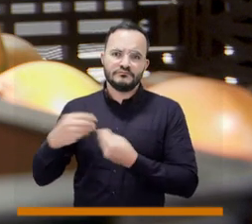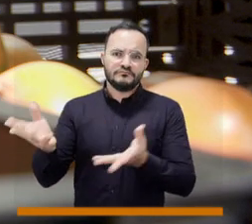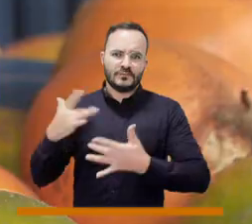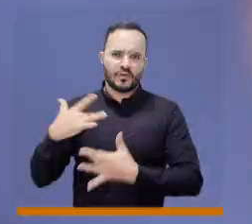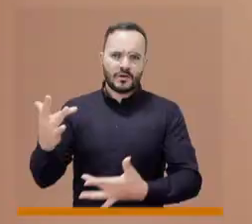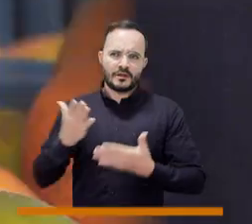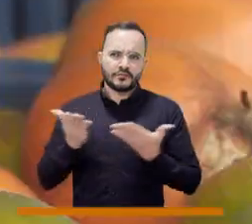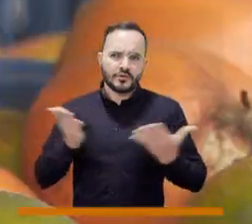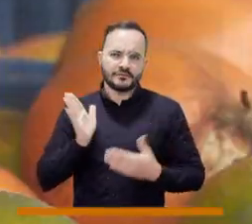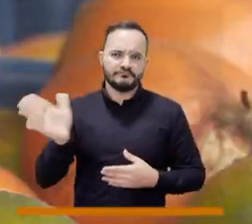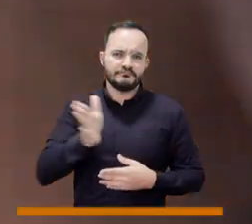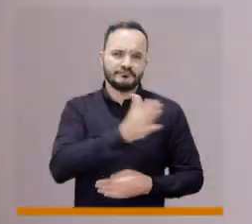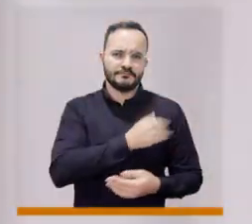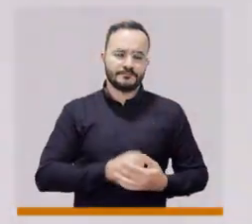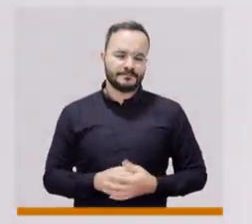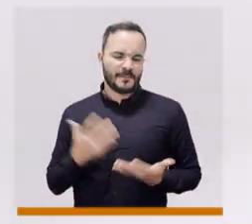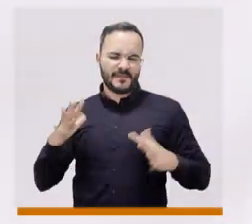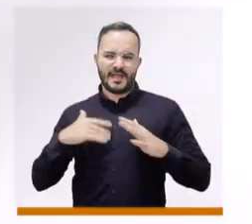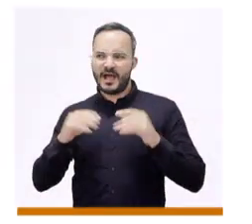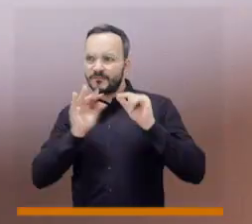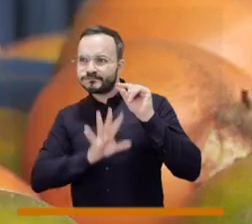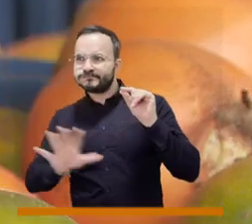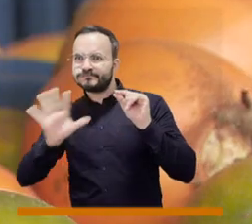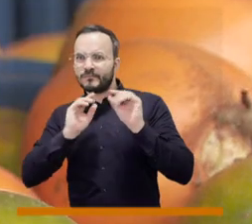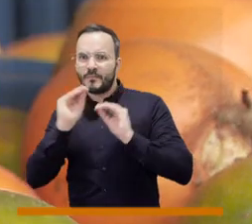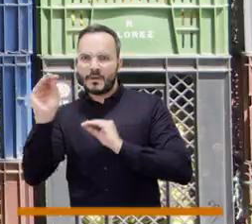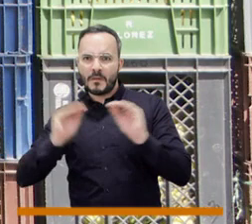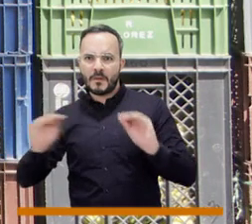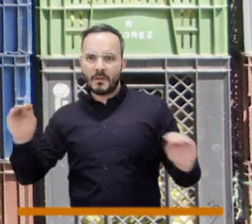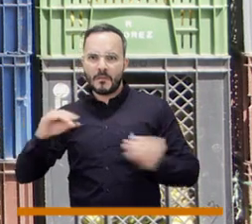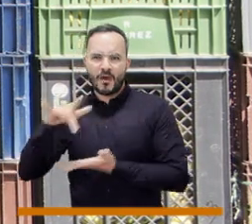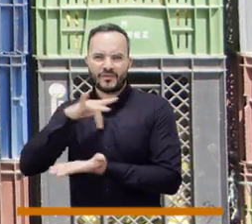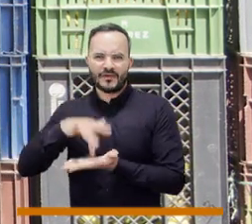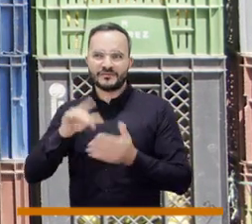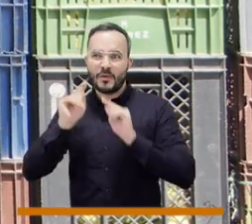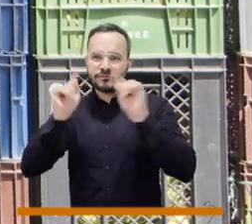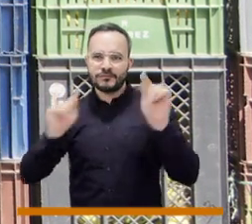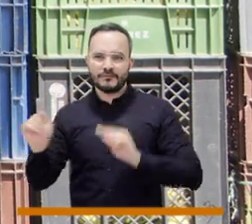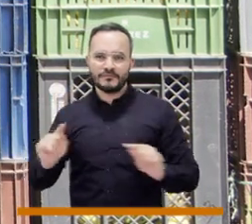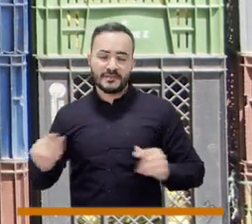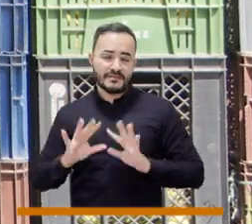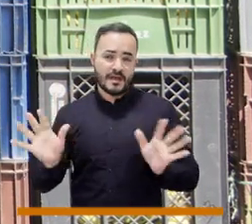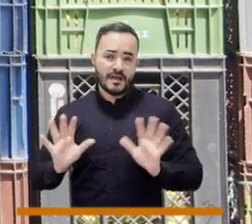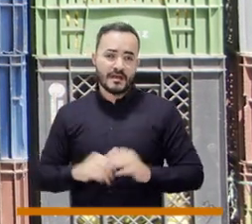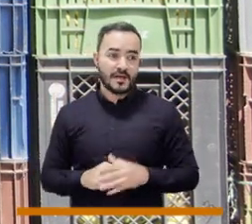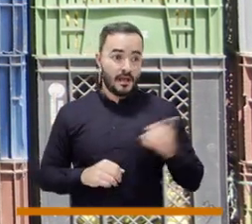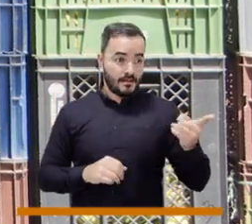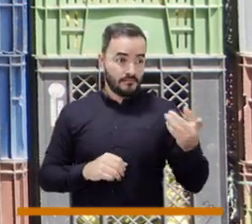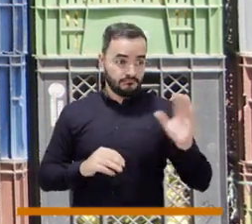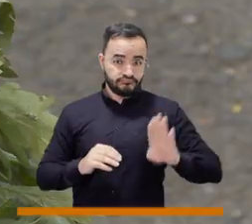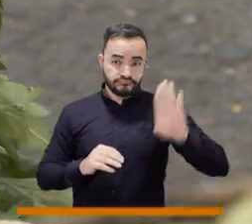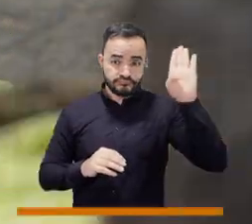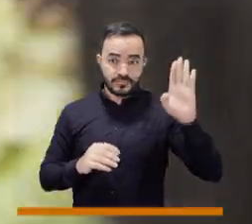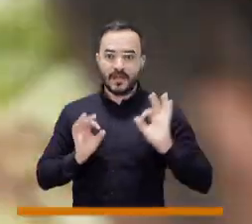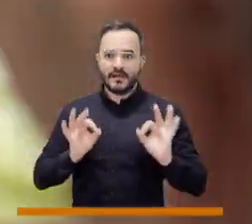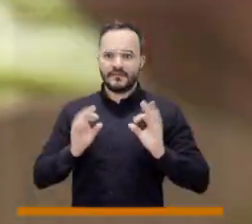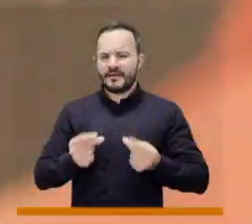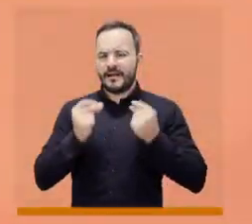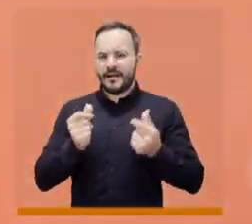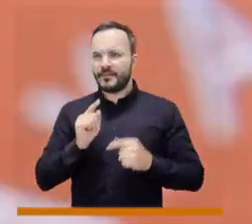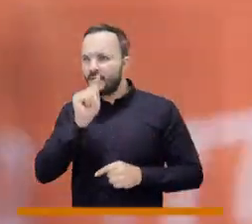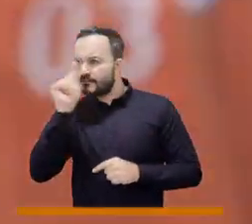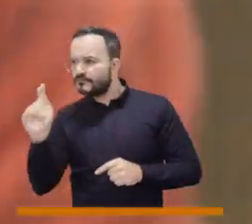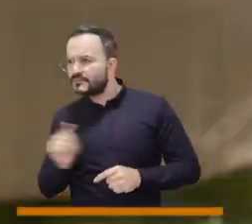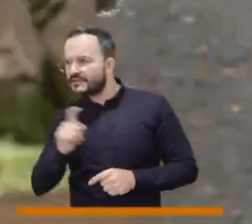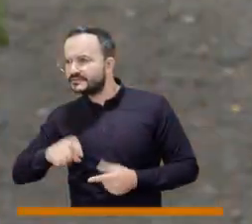desperdicio, los mapeamos, los tenemos georreferenciados, y esto ayuda a que a la hora de hacer una donación tengamos mucha información que permita